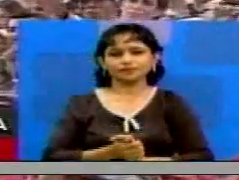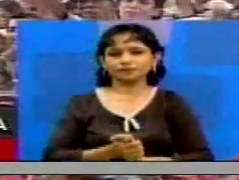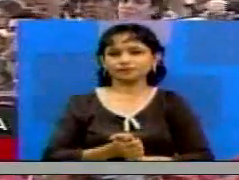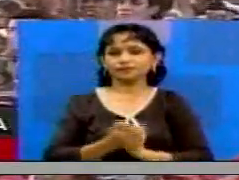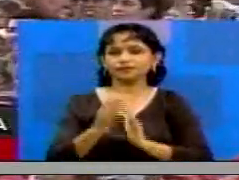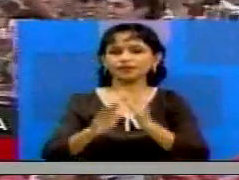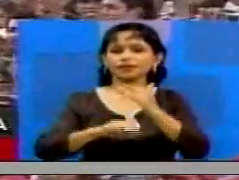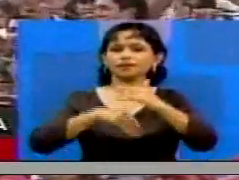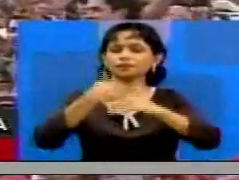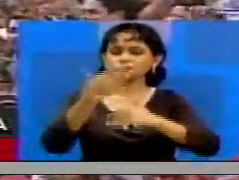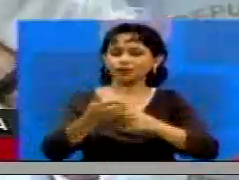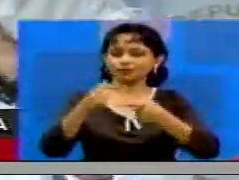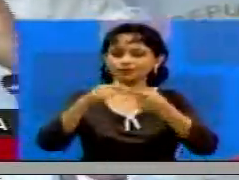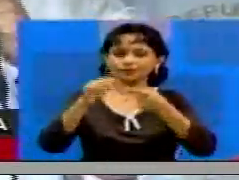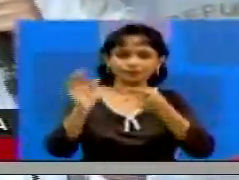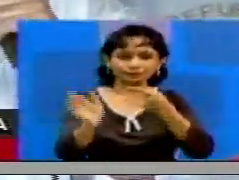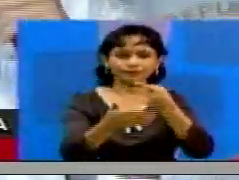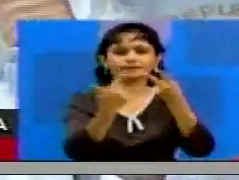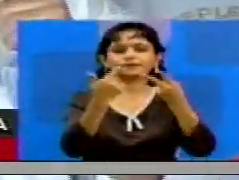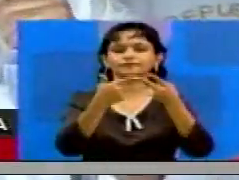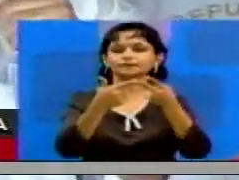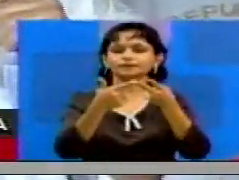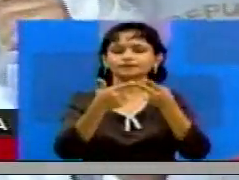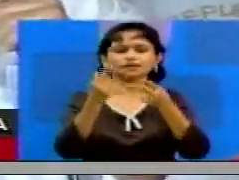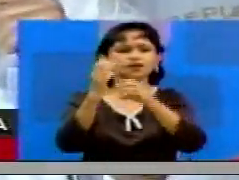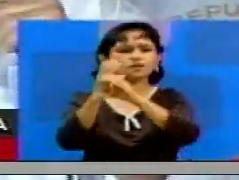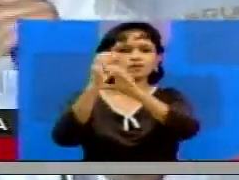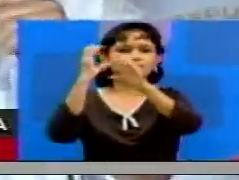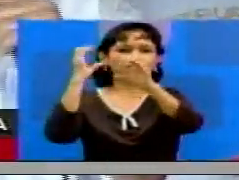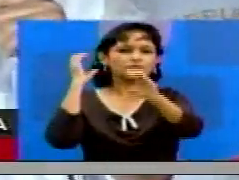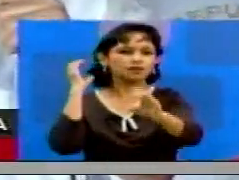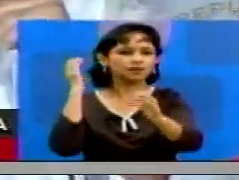Y luego vendrán los buses